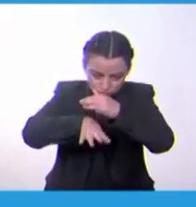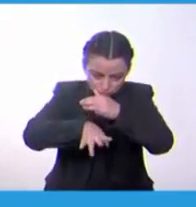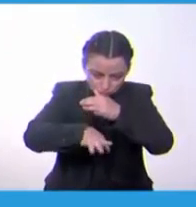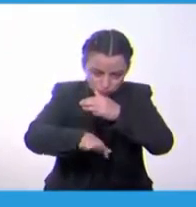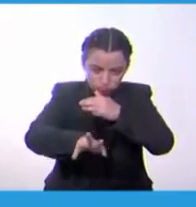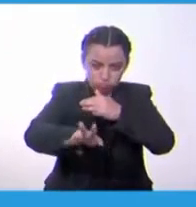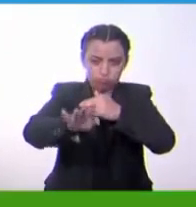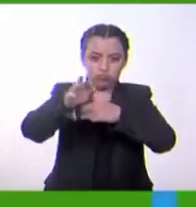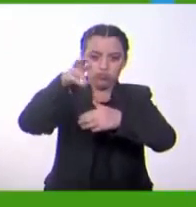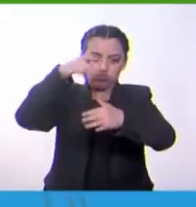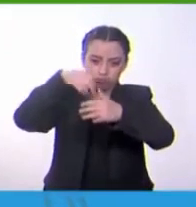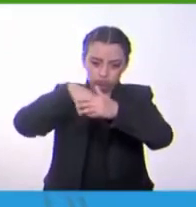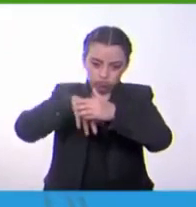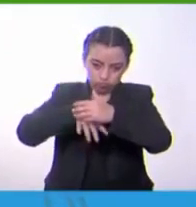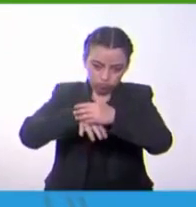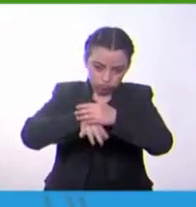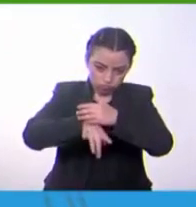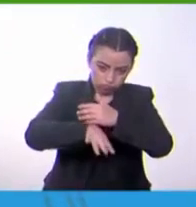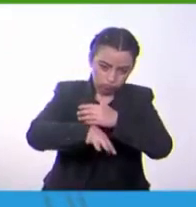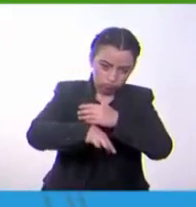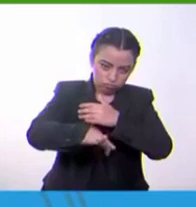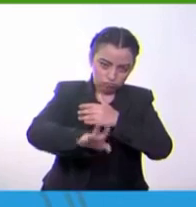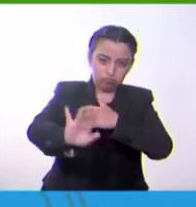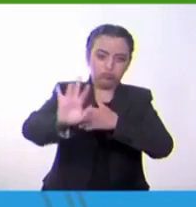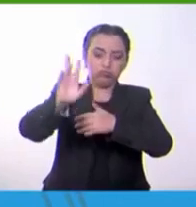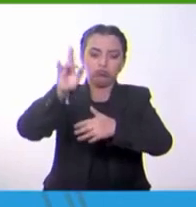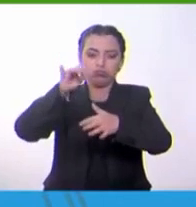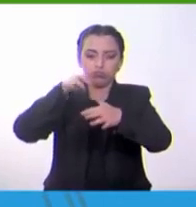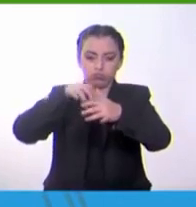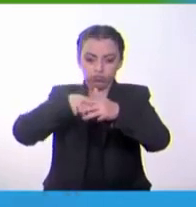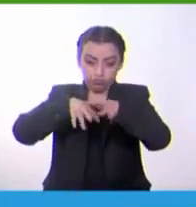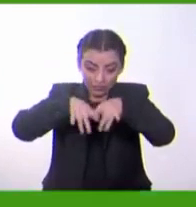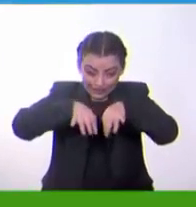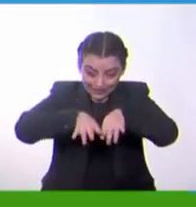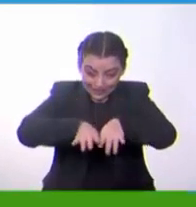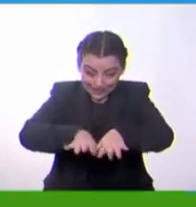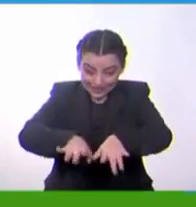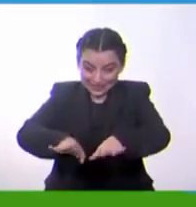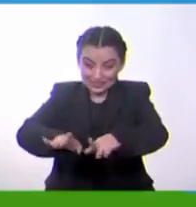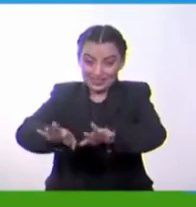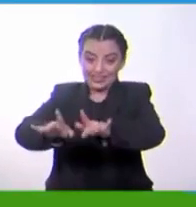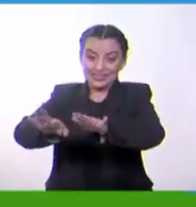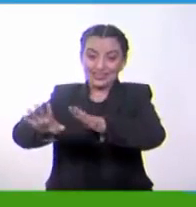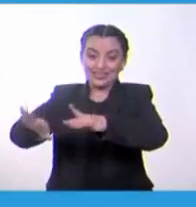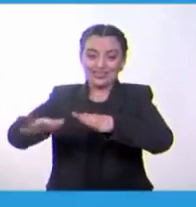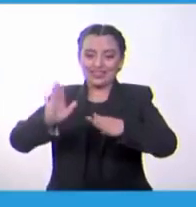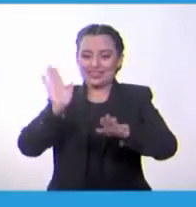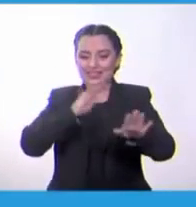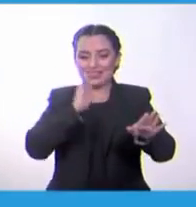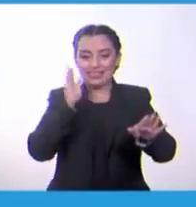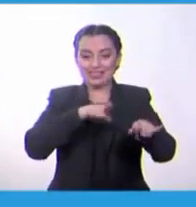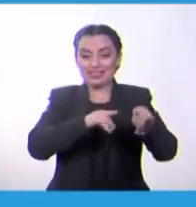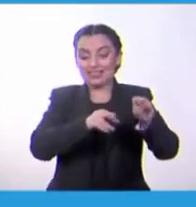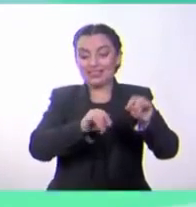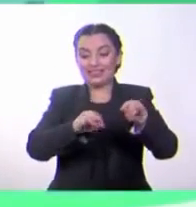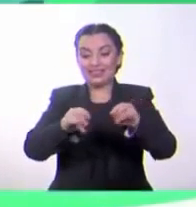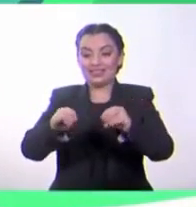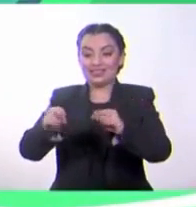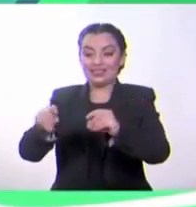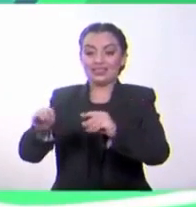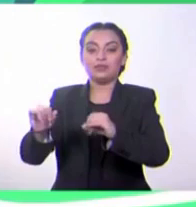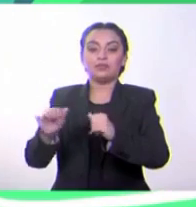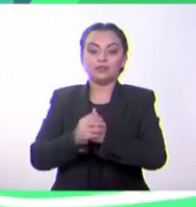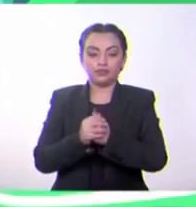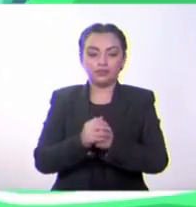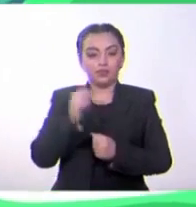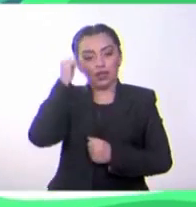que es causado a su vez por la deforestación o la eliminación de la capa vegetal. Y también hemos aprendido que